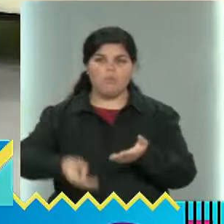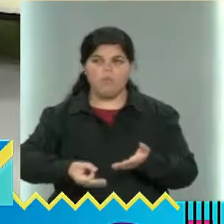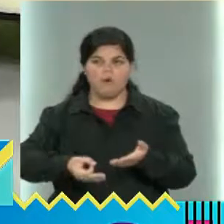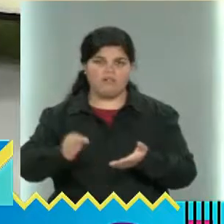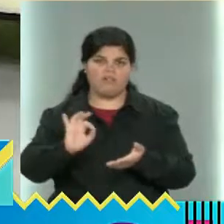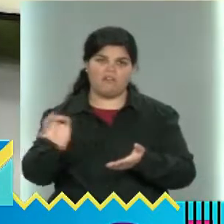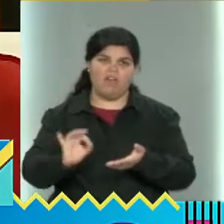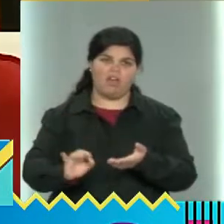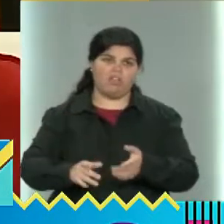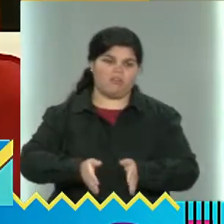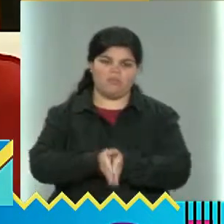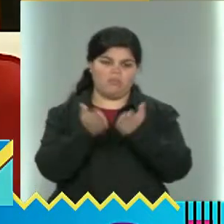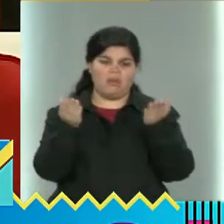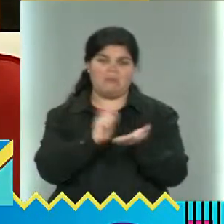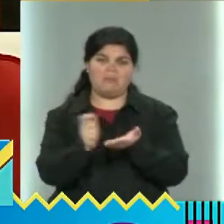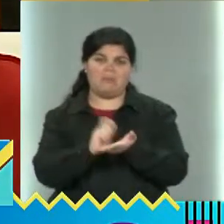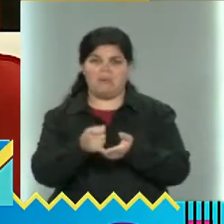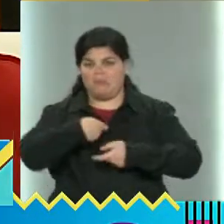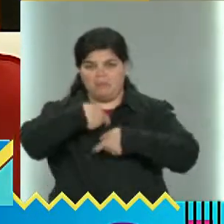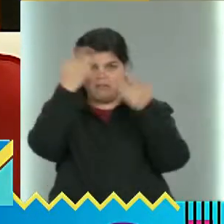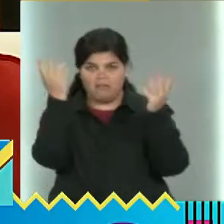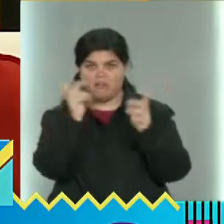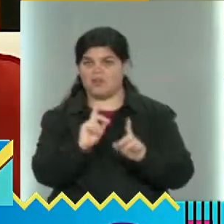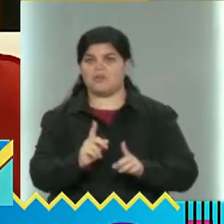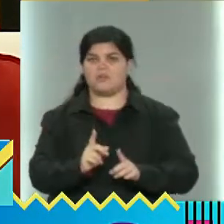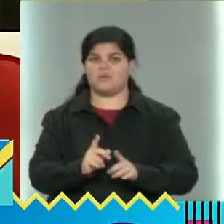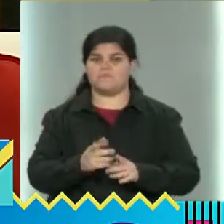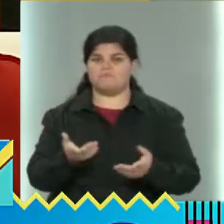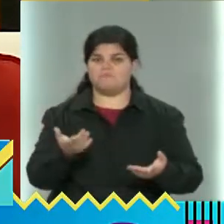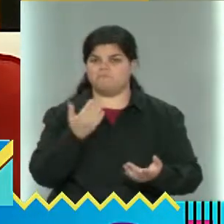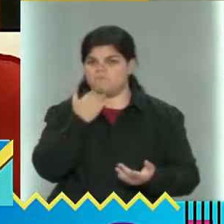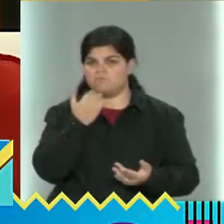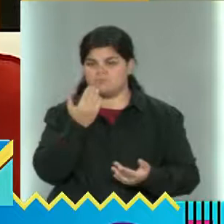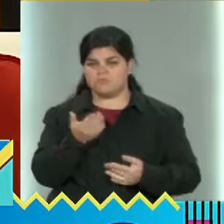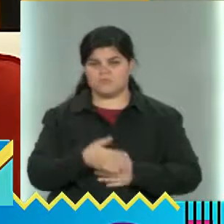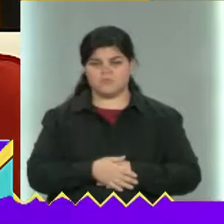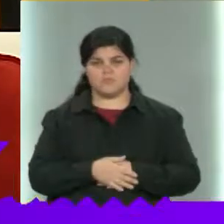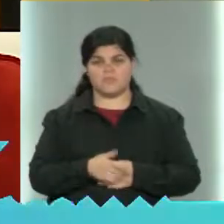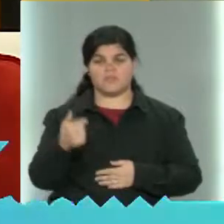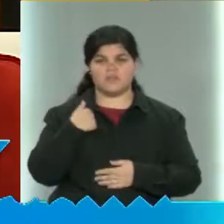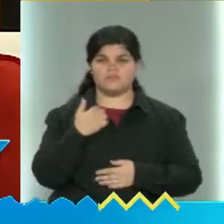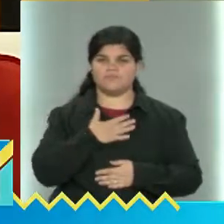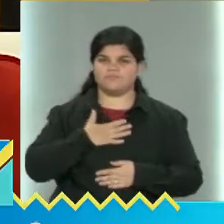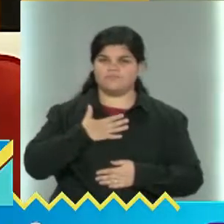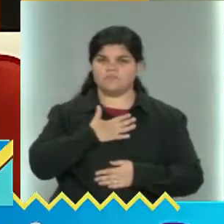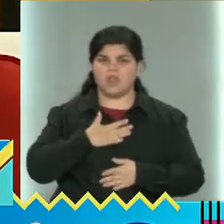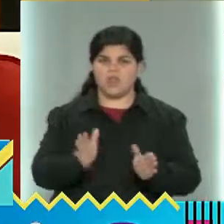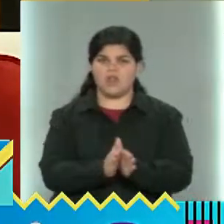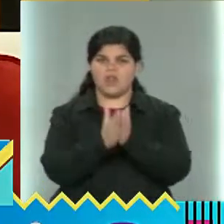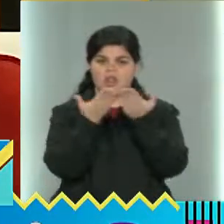un panfleto, cualquier cosa. No sé, tengo la sensación de que los libros tienen